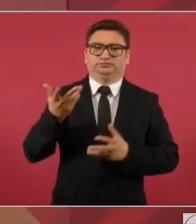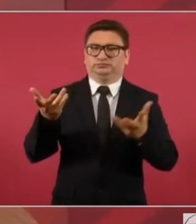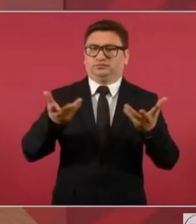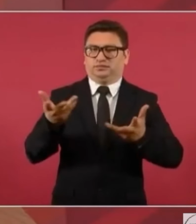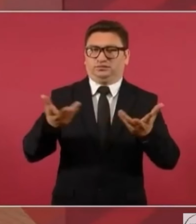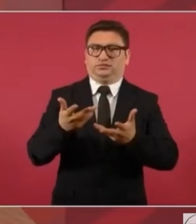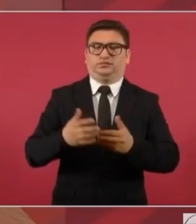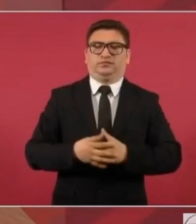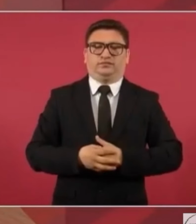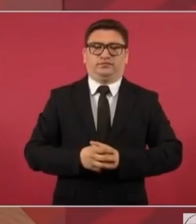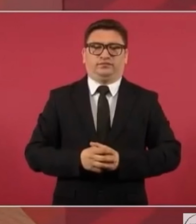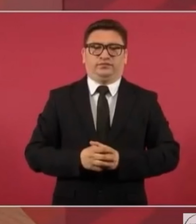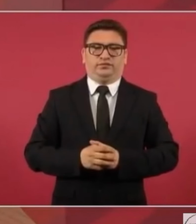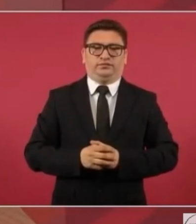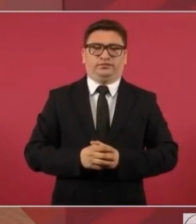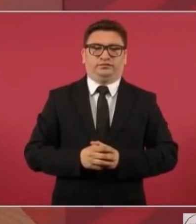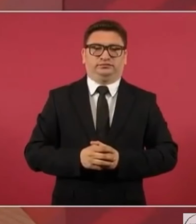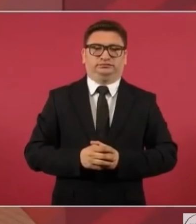el